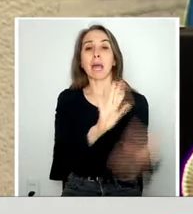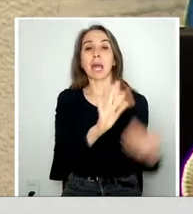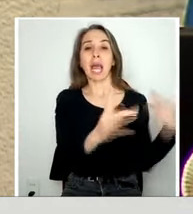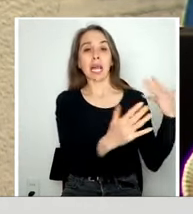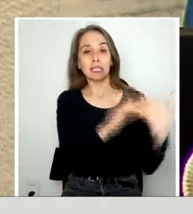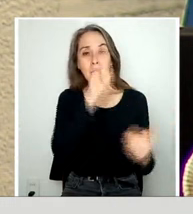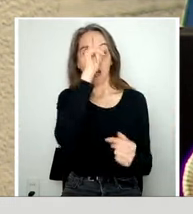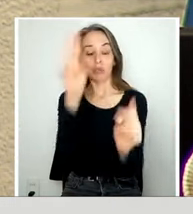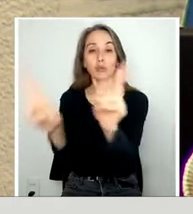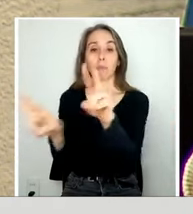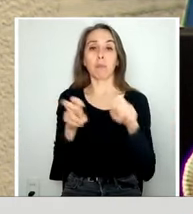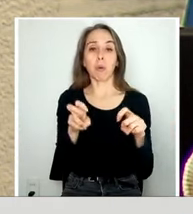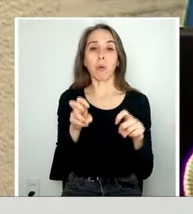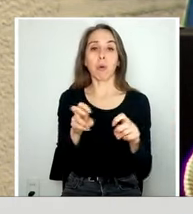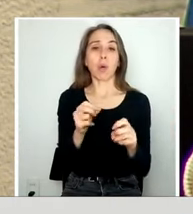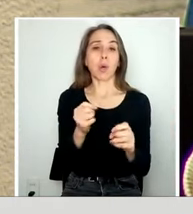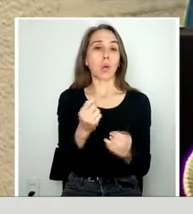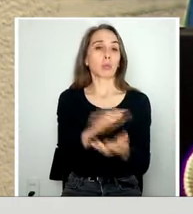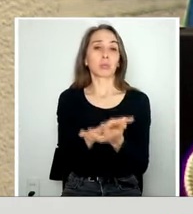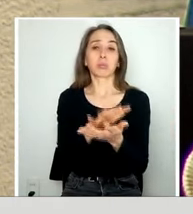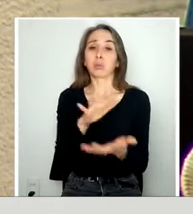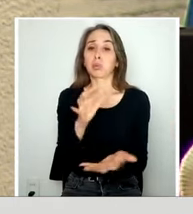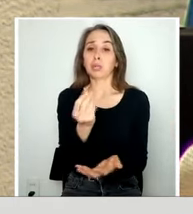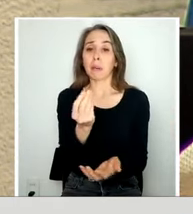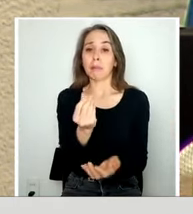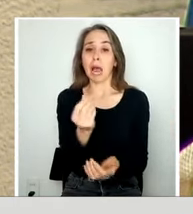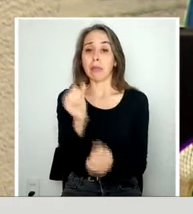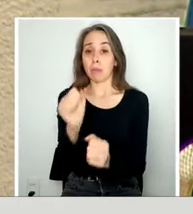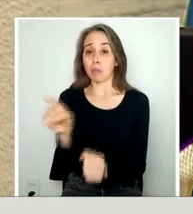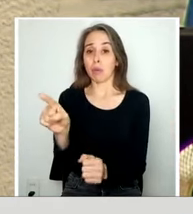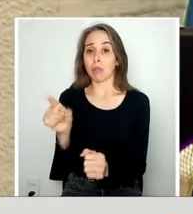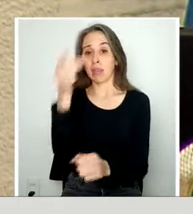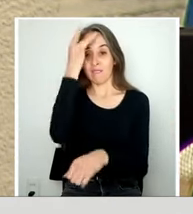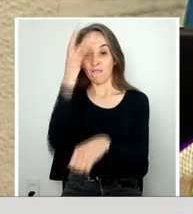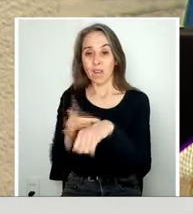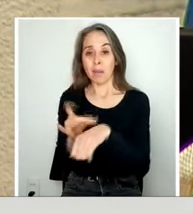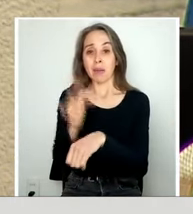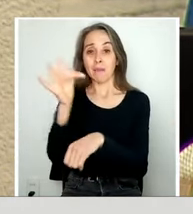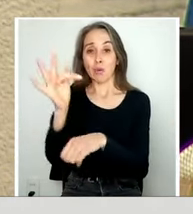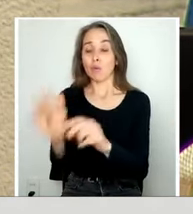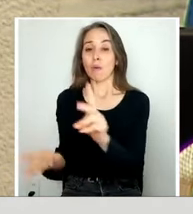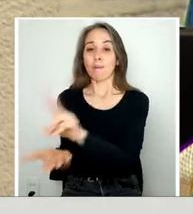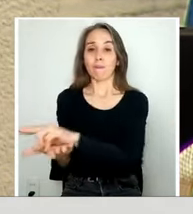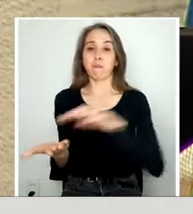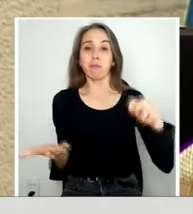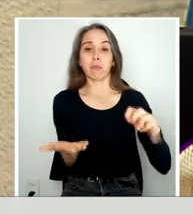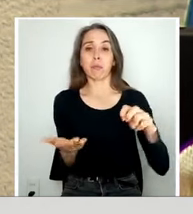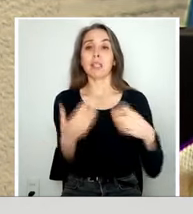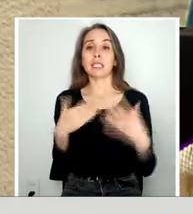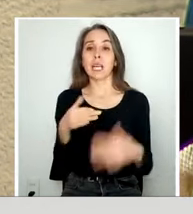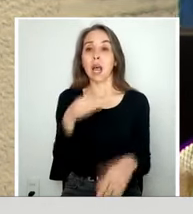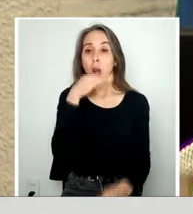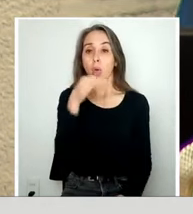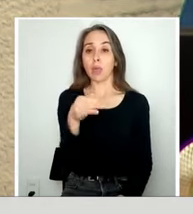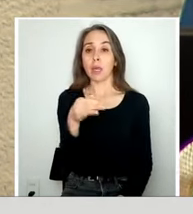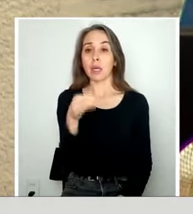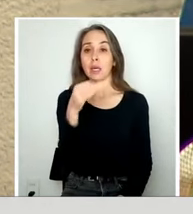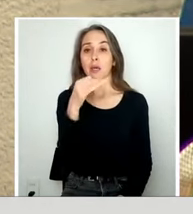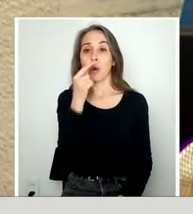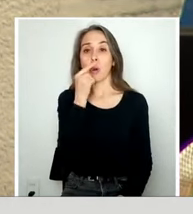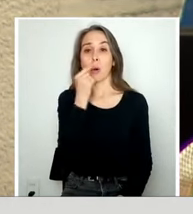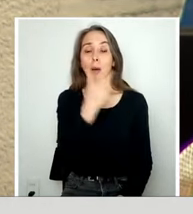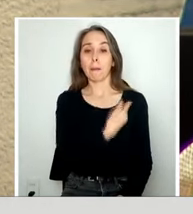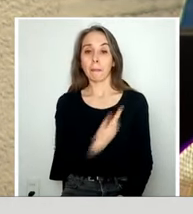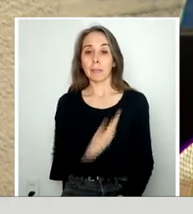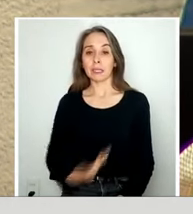muchísimo a las personas que pudieran eventualmente enfermarse y lo dijo un presidente de la